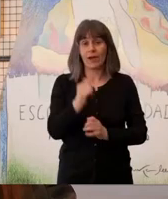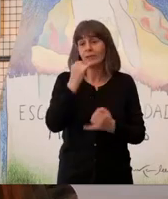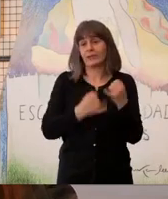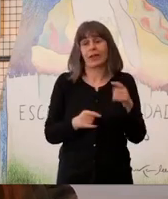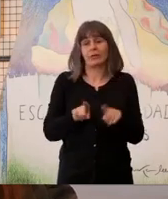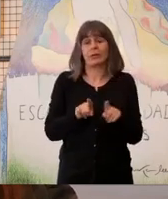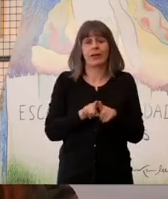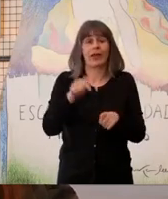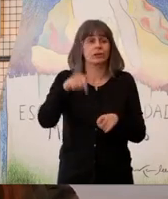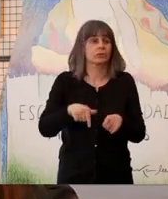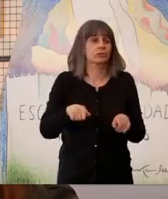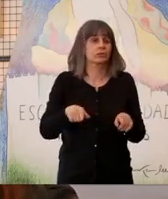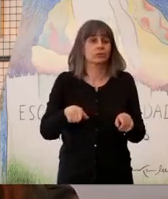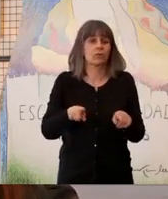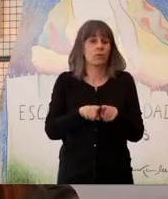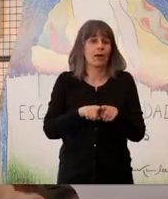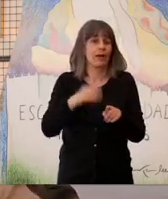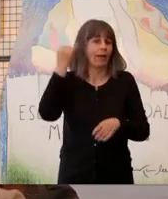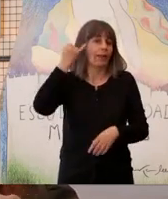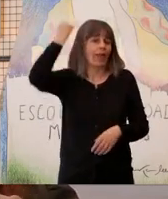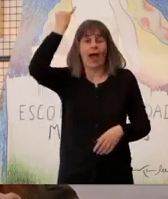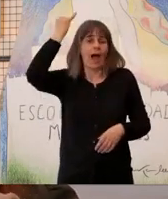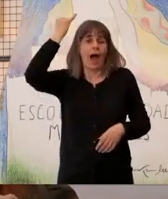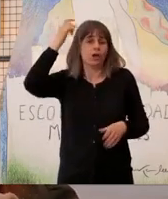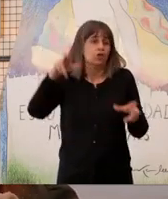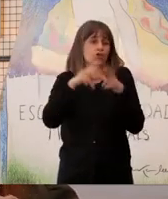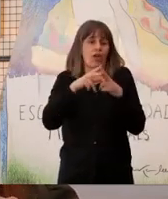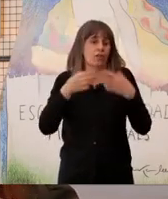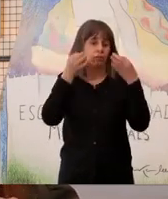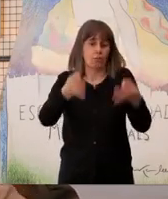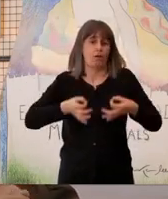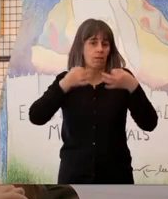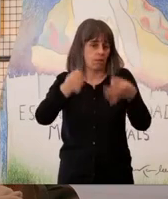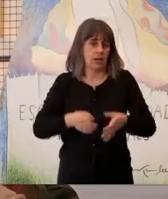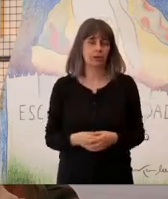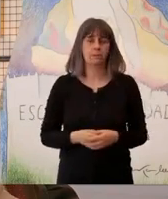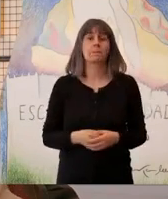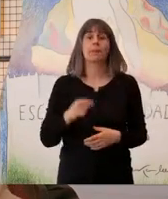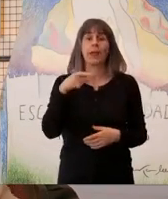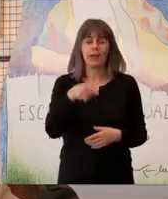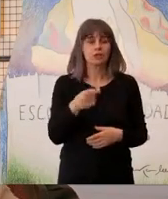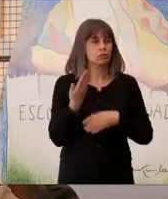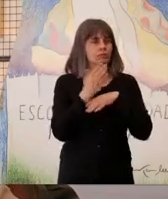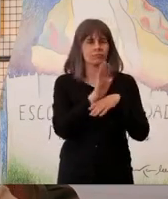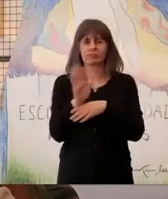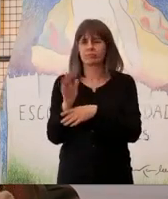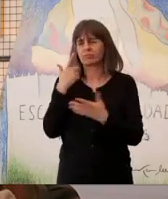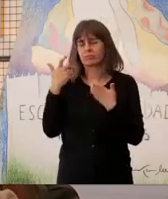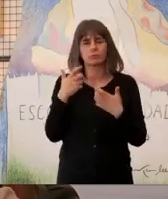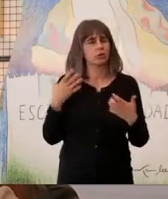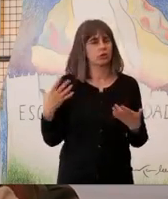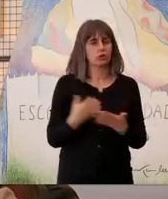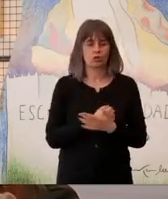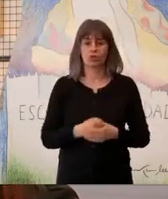matriz ideológica de la sociedad en la que vivimos y esto se refleja en todo y os quería simplemente